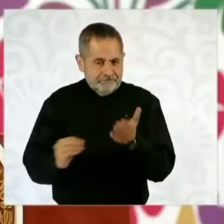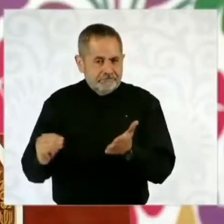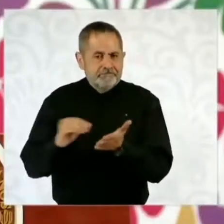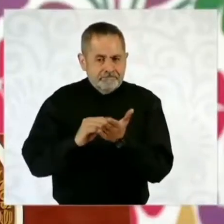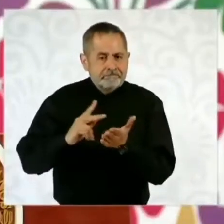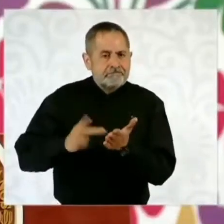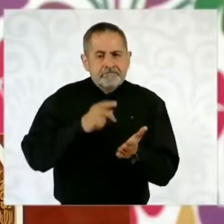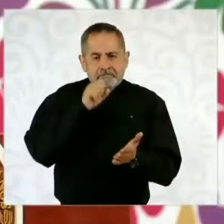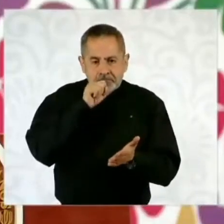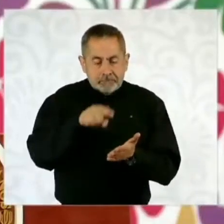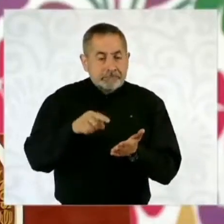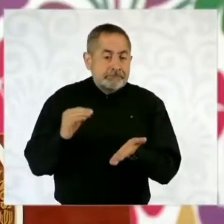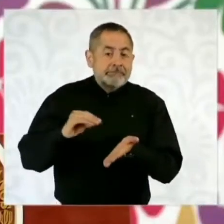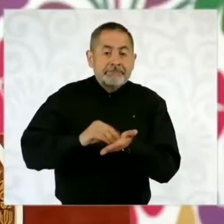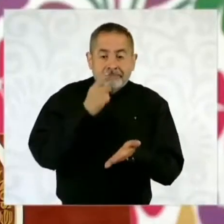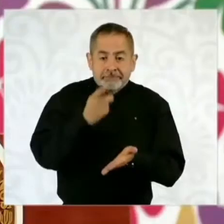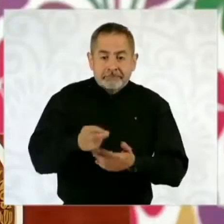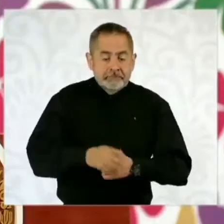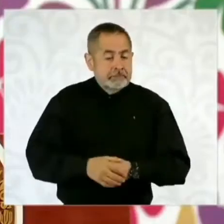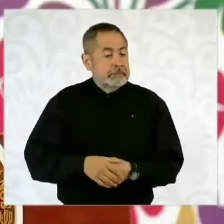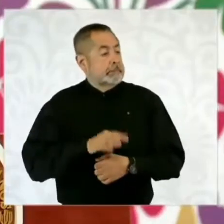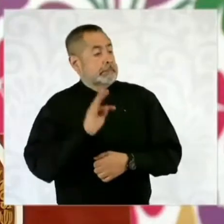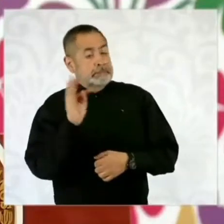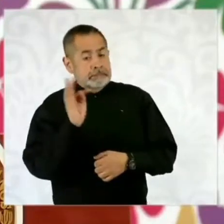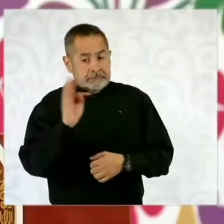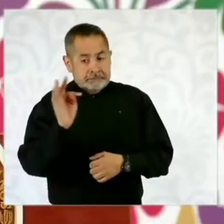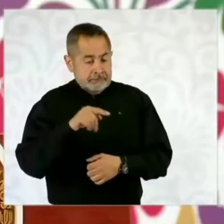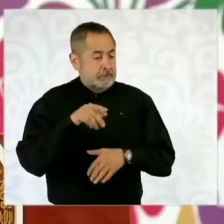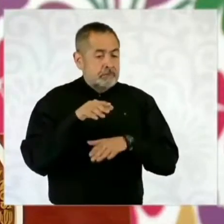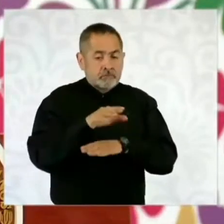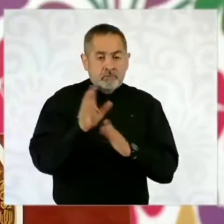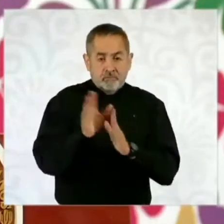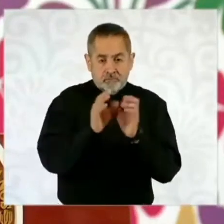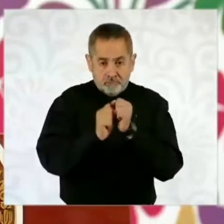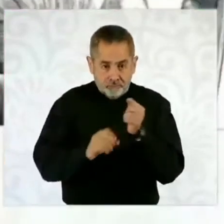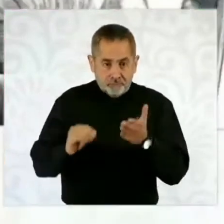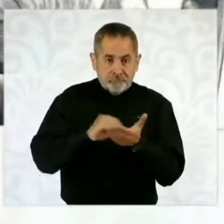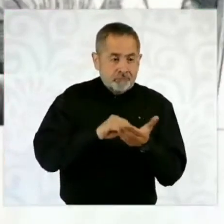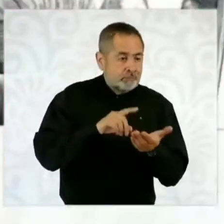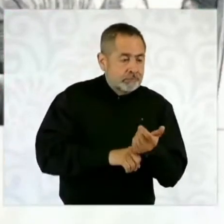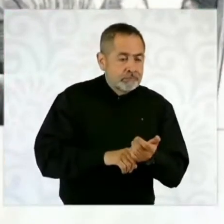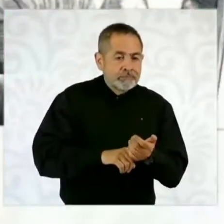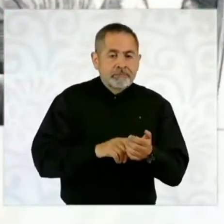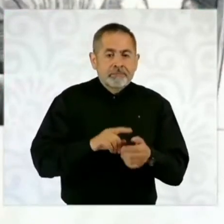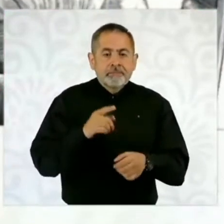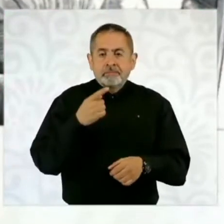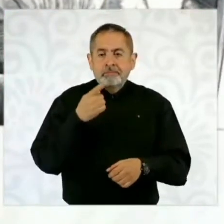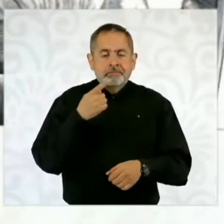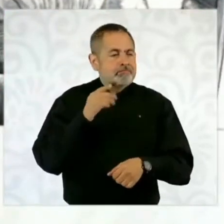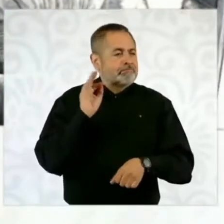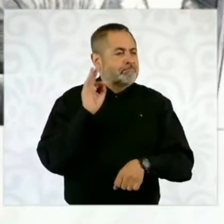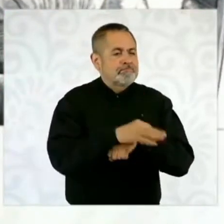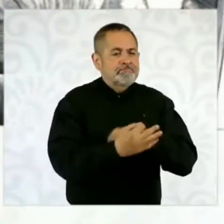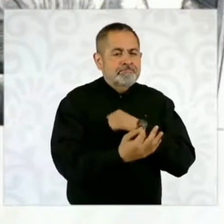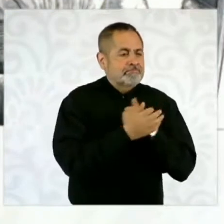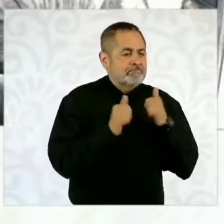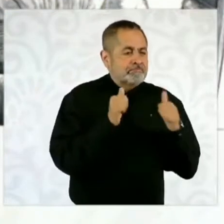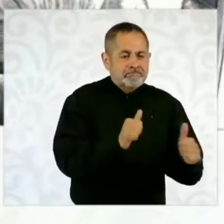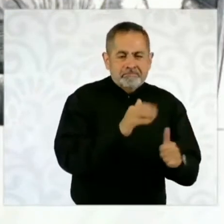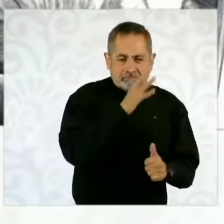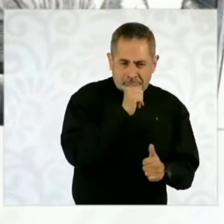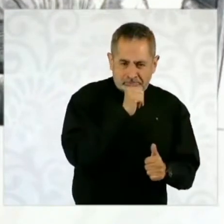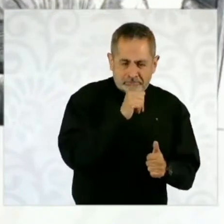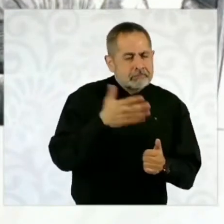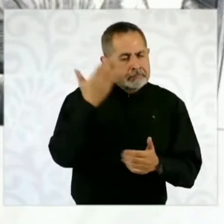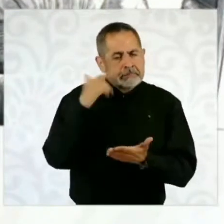constitucional que estableció que en el caso de reformas constitucionales los amparos no proceden, que era algo que ya estaba en la ley de amparo,